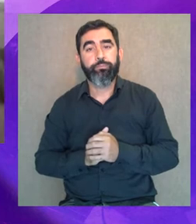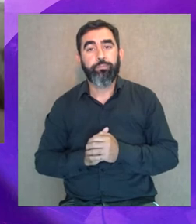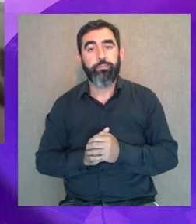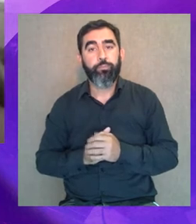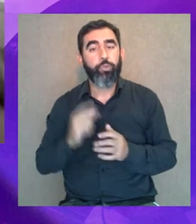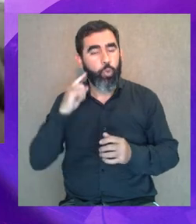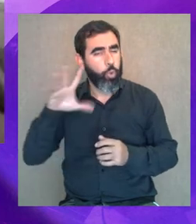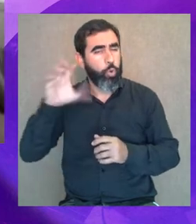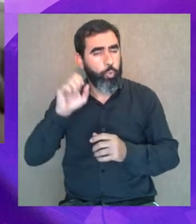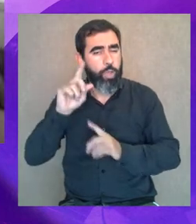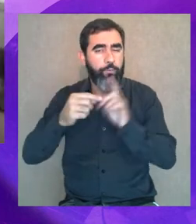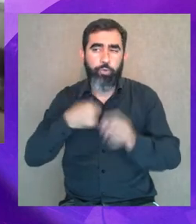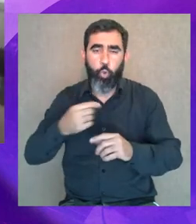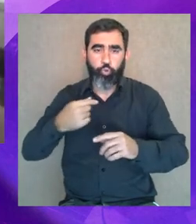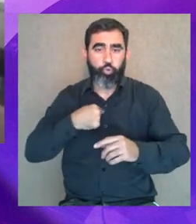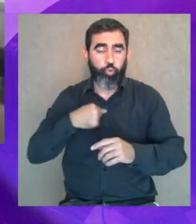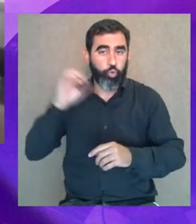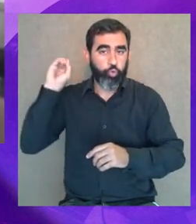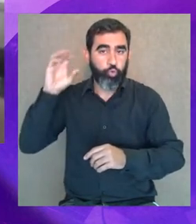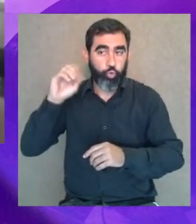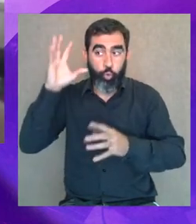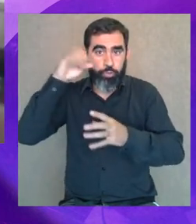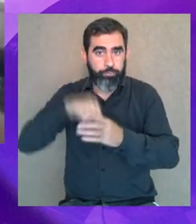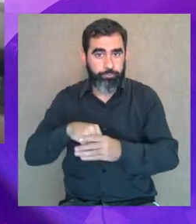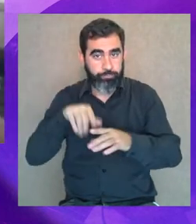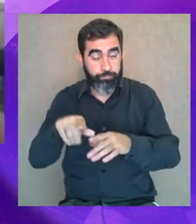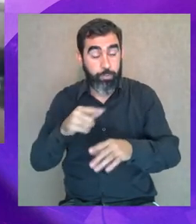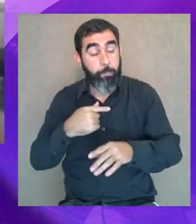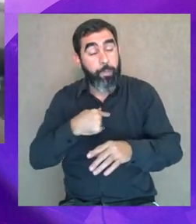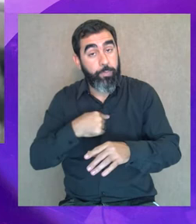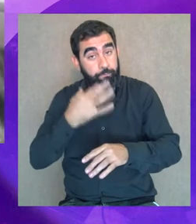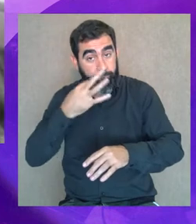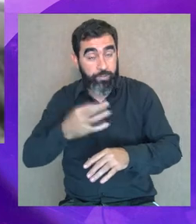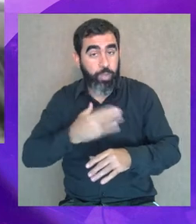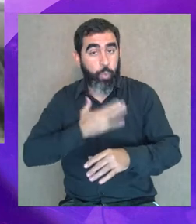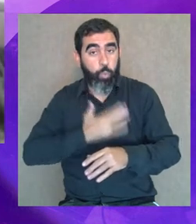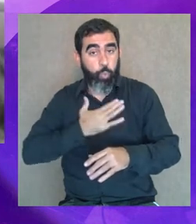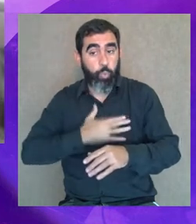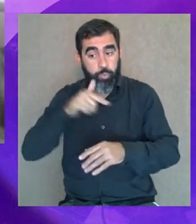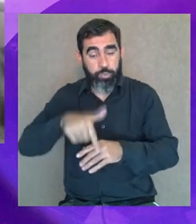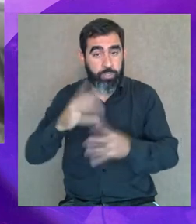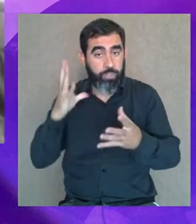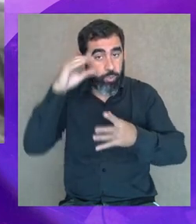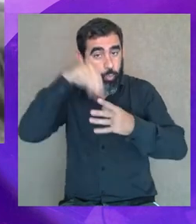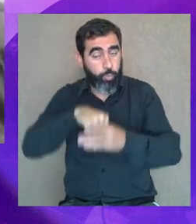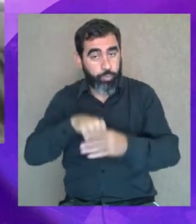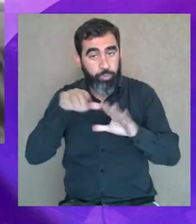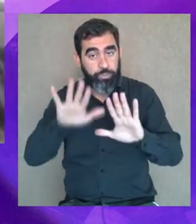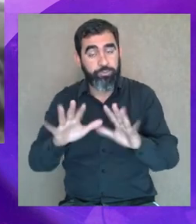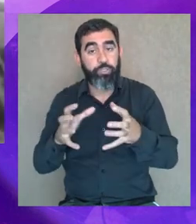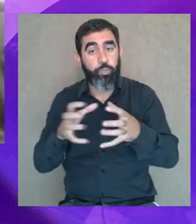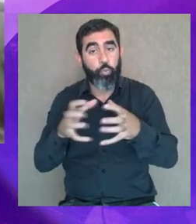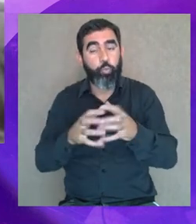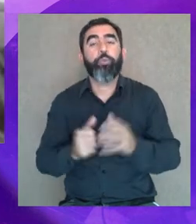he escuchado muchas veces decir esto somos sensores así que para mí este es un placer ser parte de una manera de